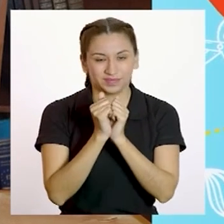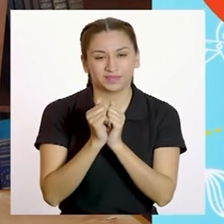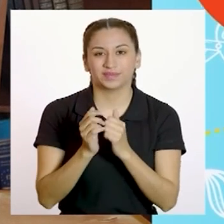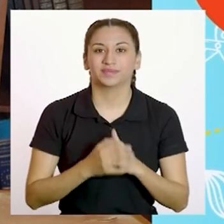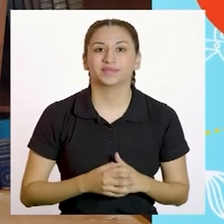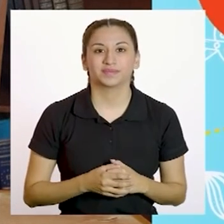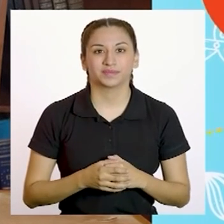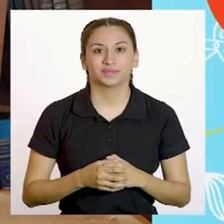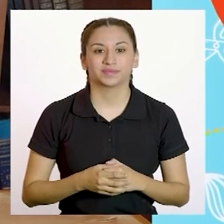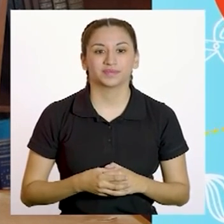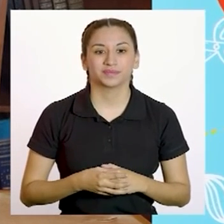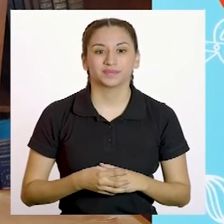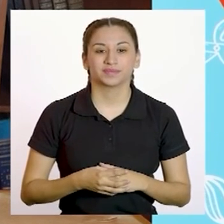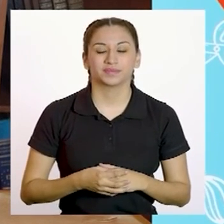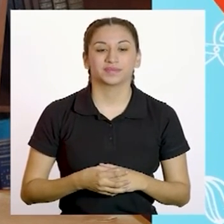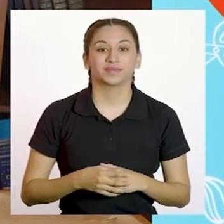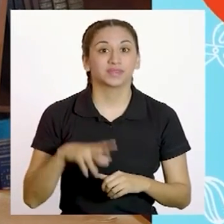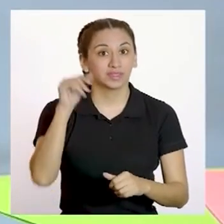juntas y juntos.